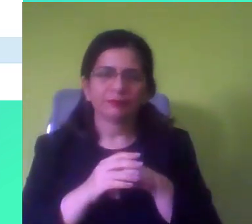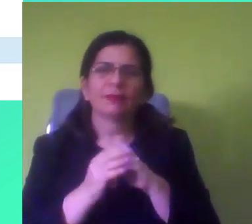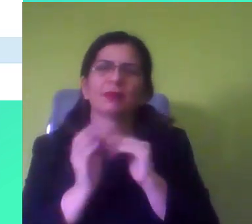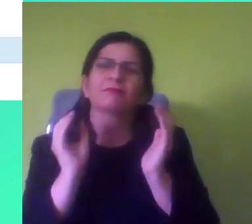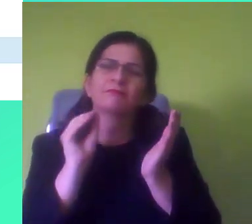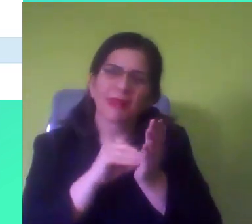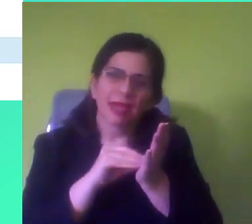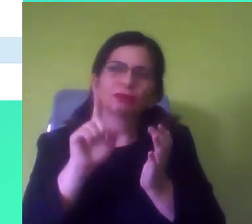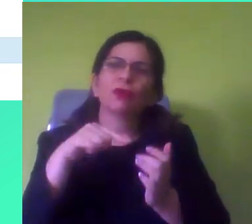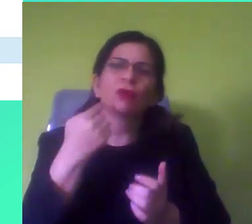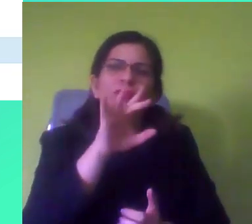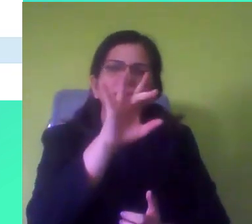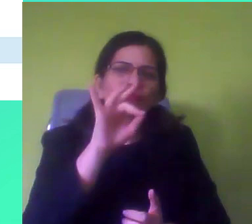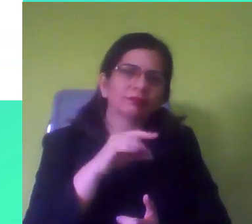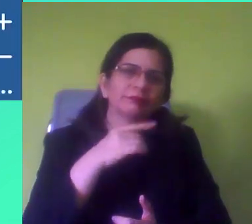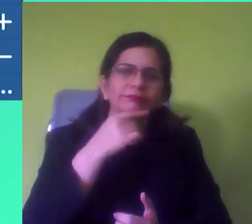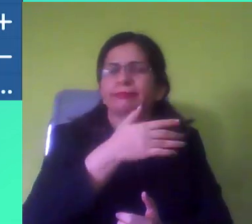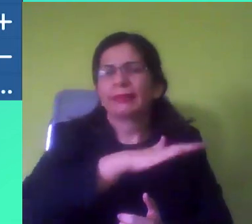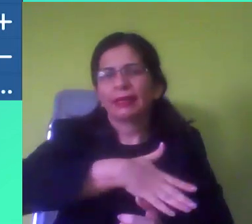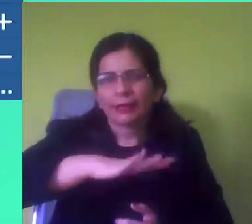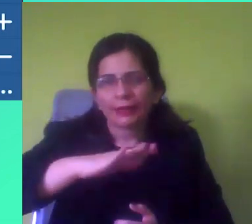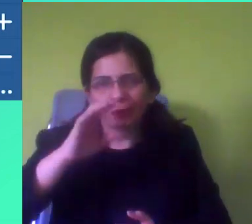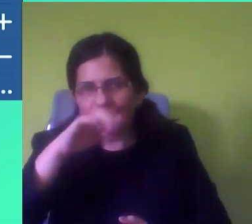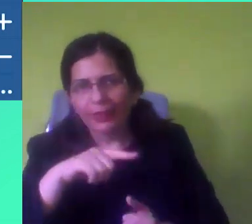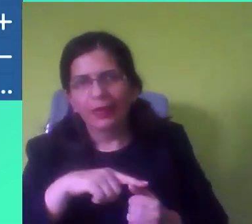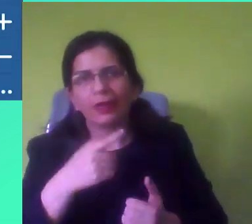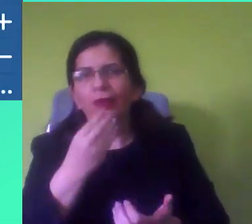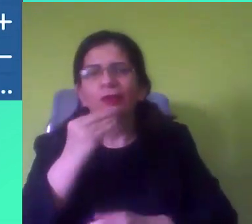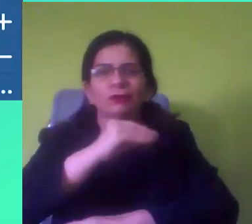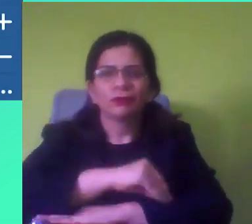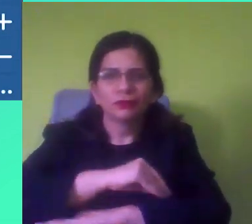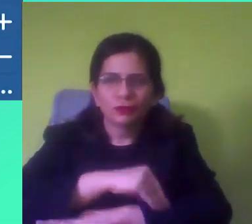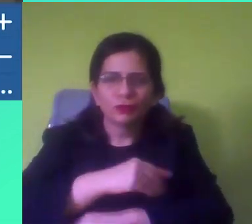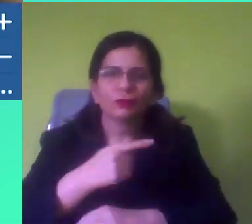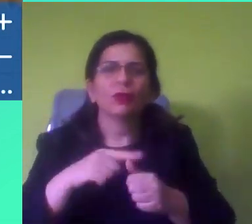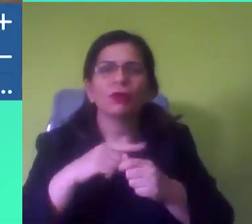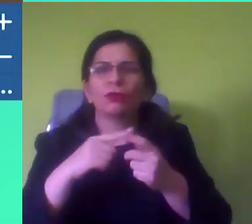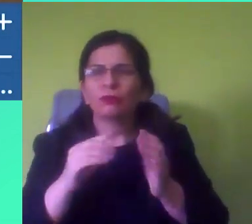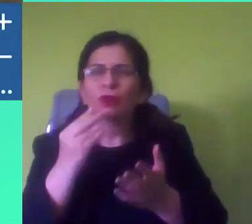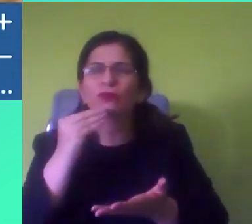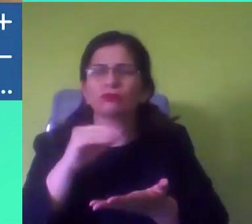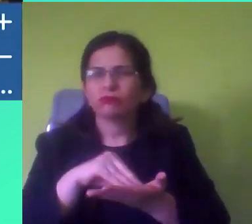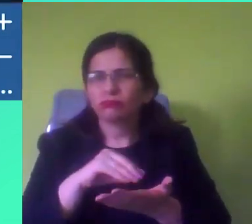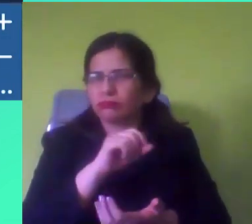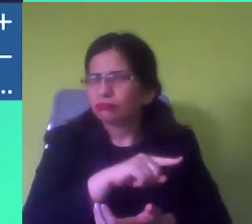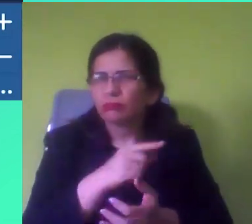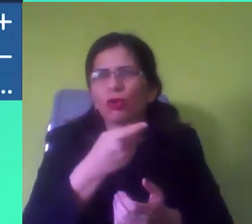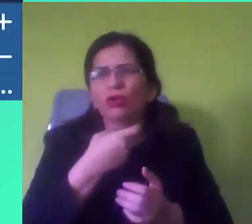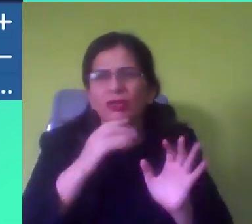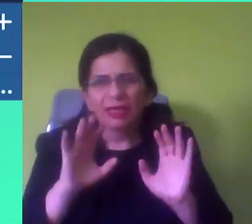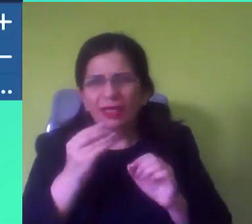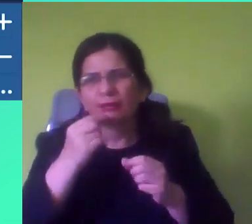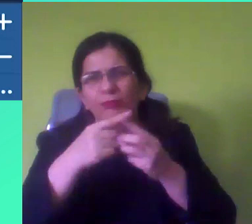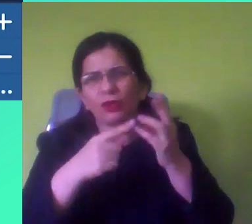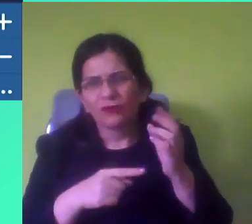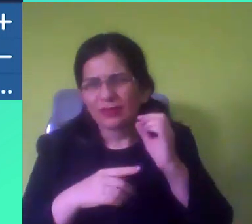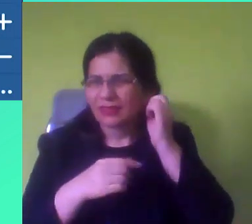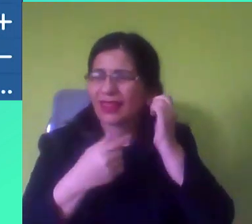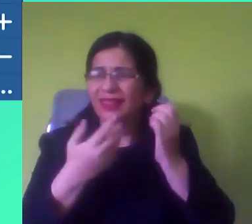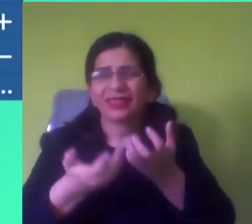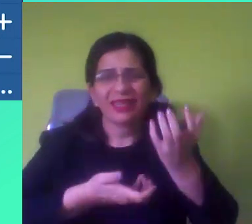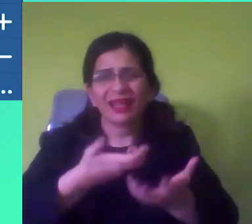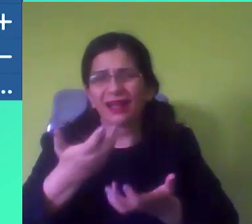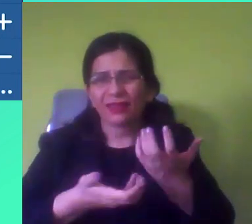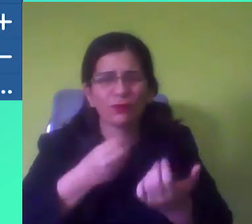Seguimos hacia el sur, o a la provincia de Río Negro o de Chubut, hacemos lo mismo, y lo mismo en Santa Cruz o en Tierra del Fuego. Y